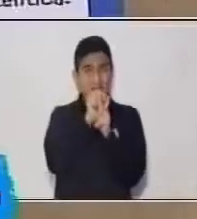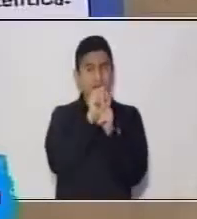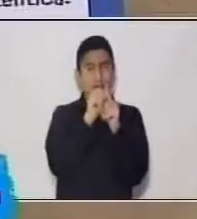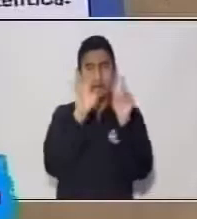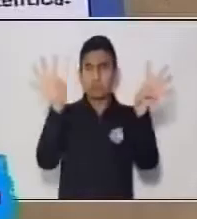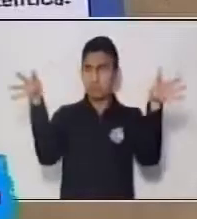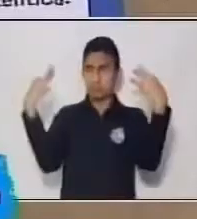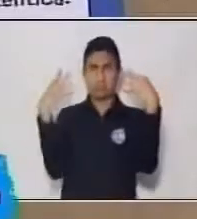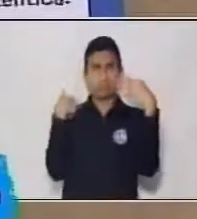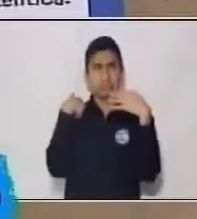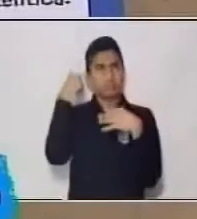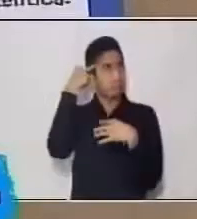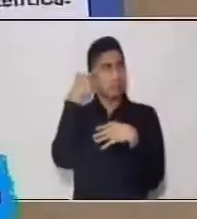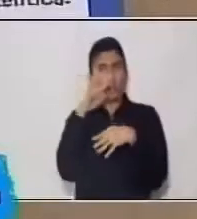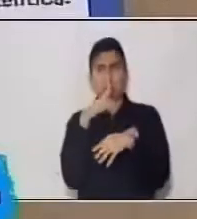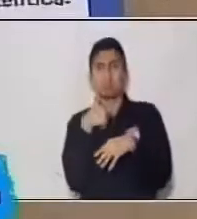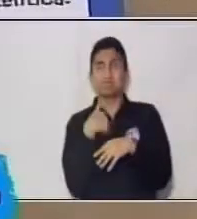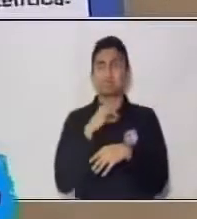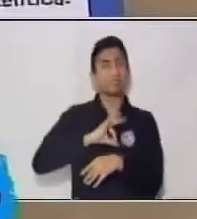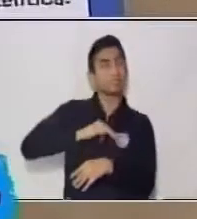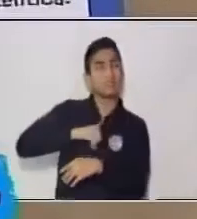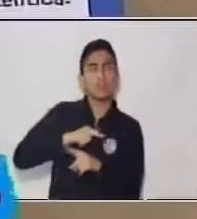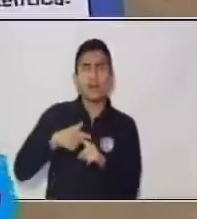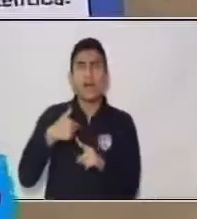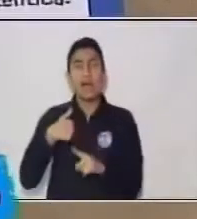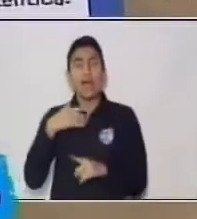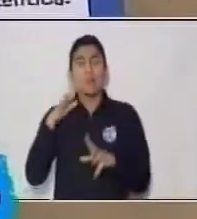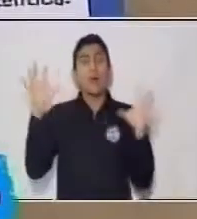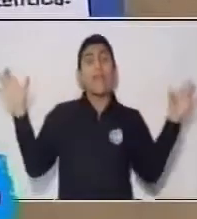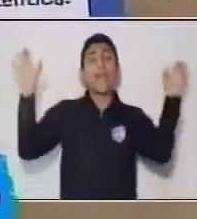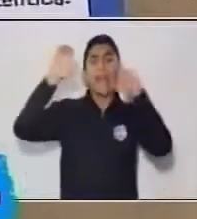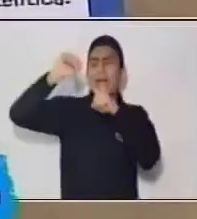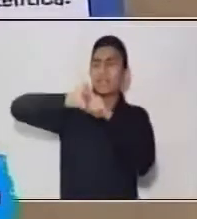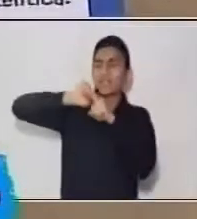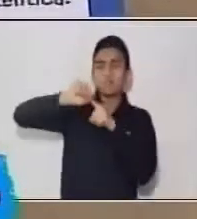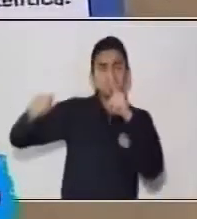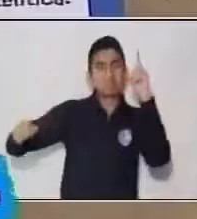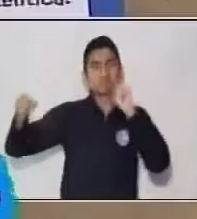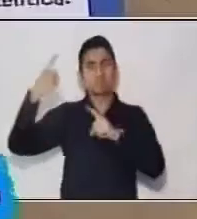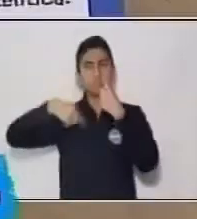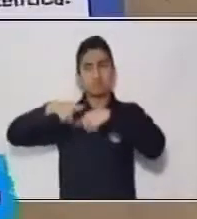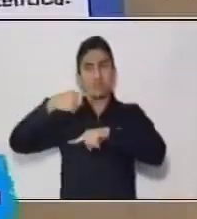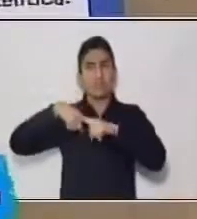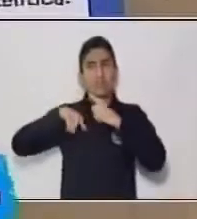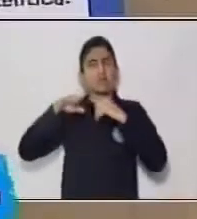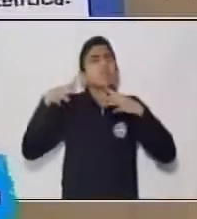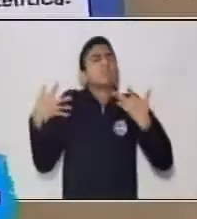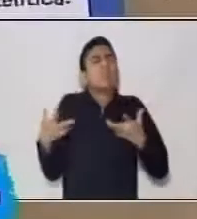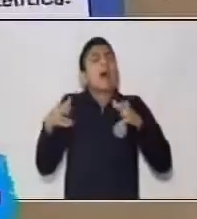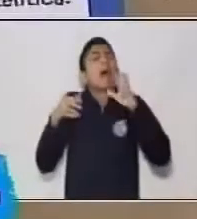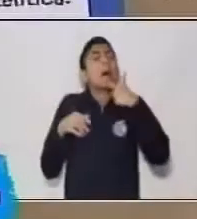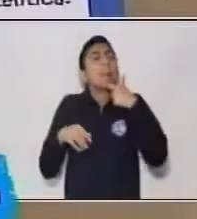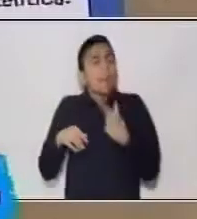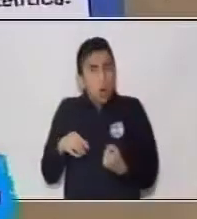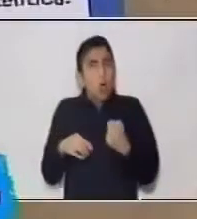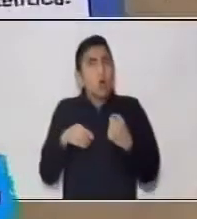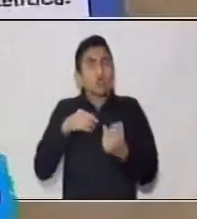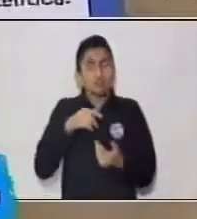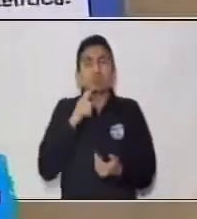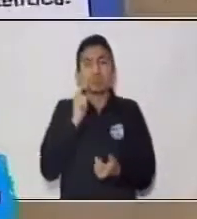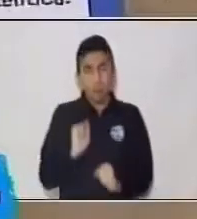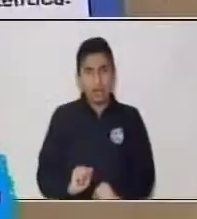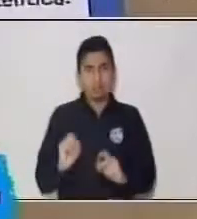que más admiraban las personas. Entonces empezó a ejercitarse y a que sus ancas se vean lo mejor posible,